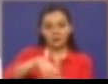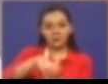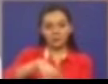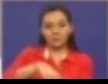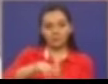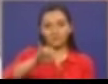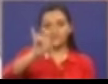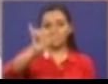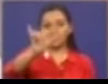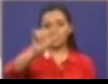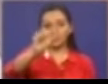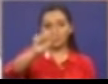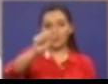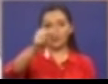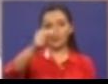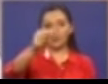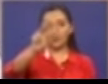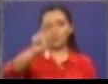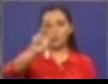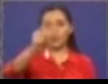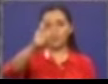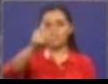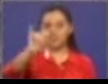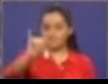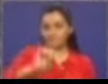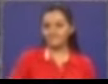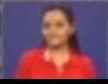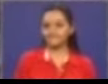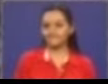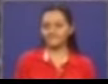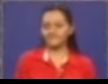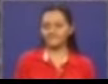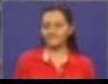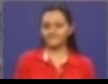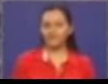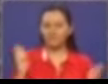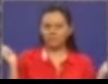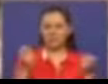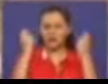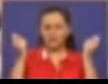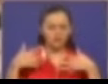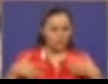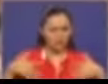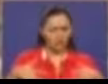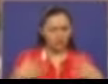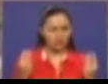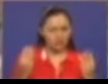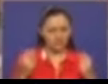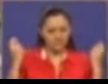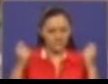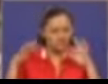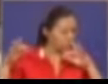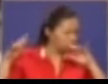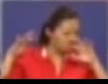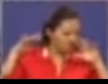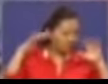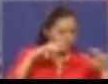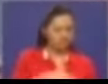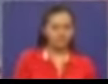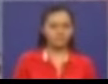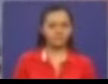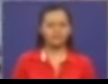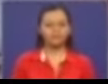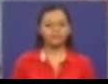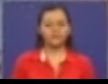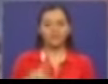San Jacinto de Yaguachi. Las fiestas de San Jacinto son tremendas en Yaguachi. Con esa